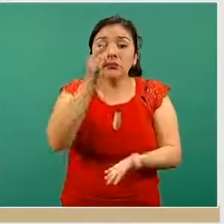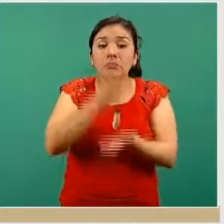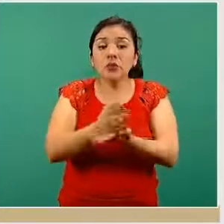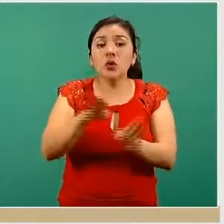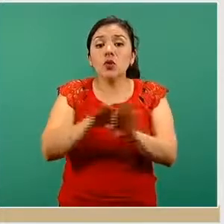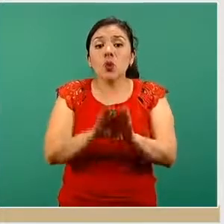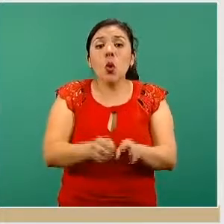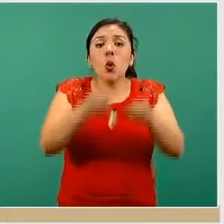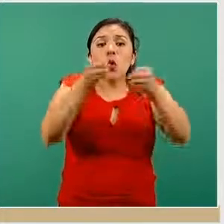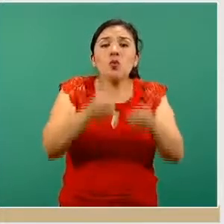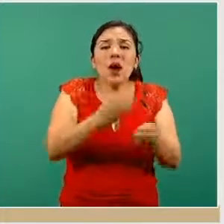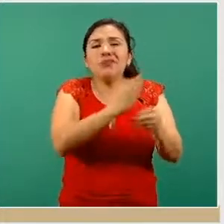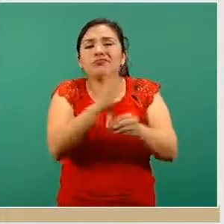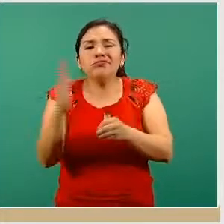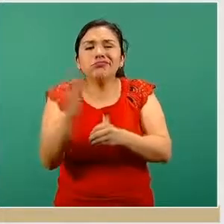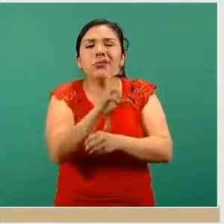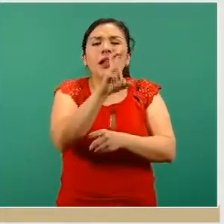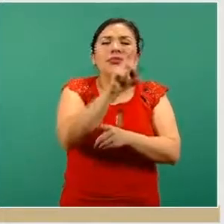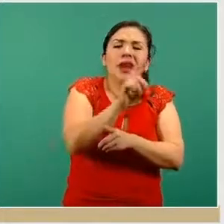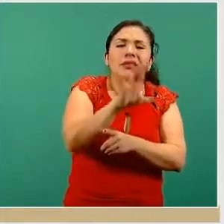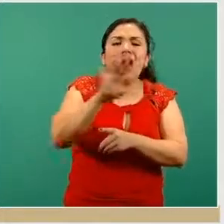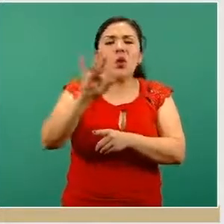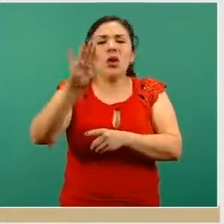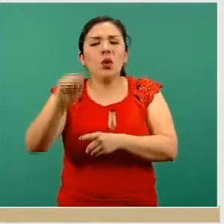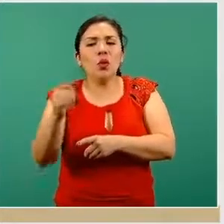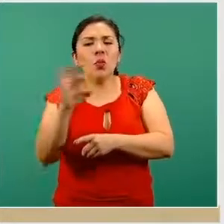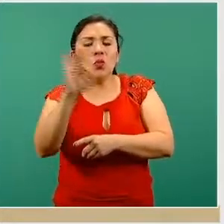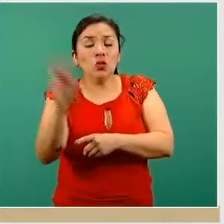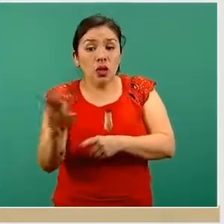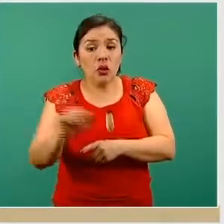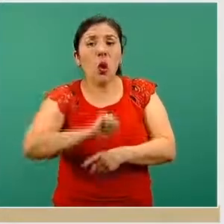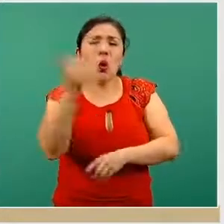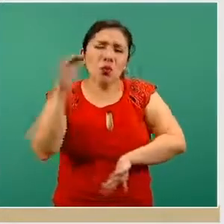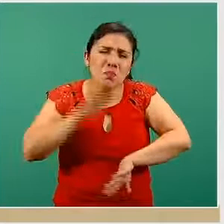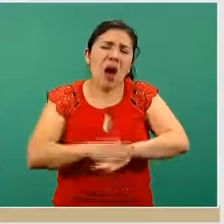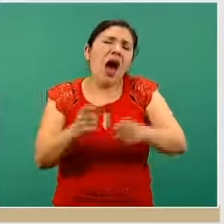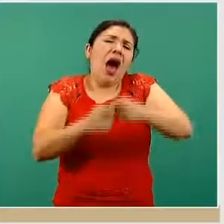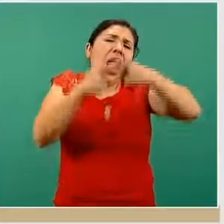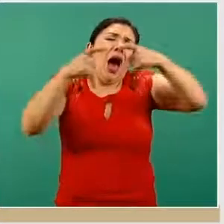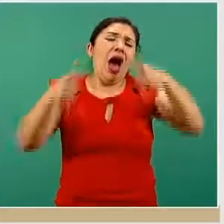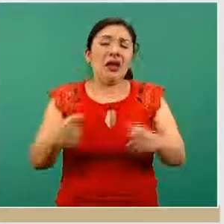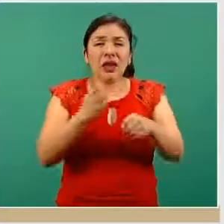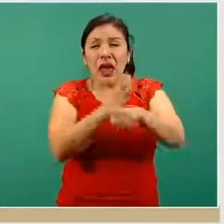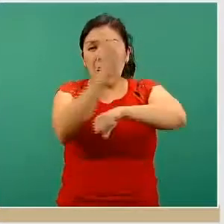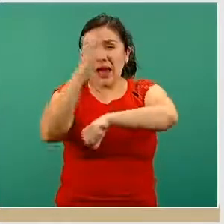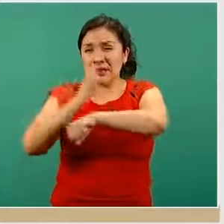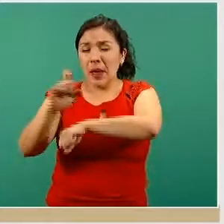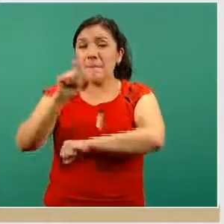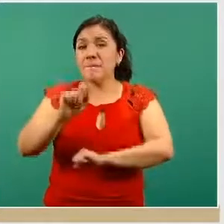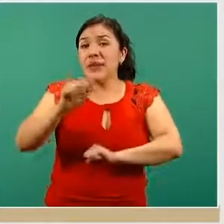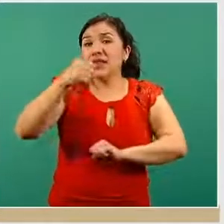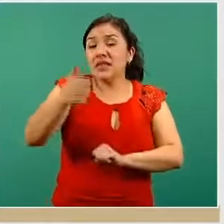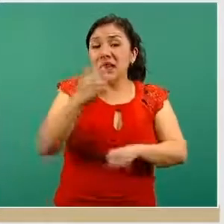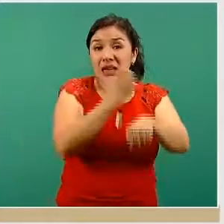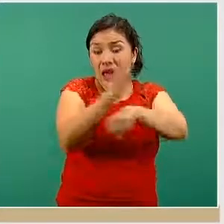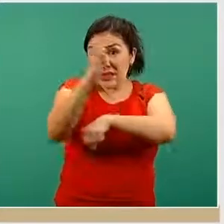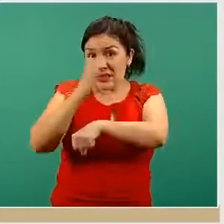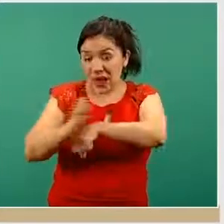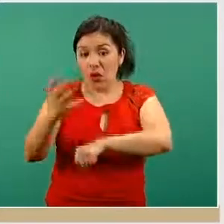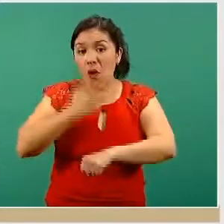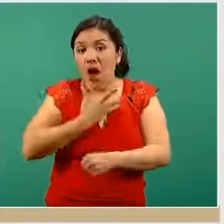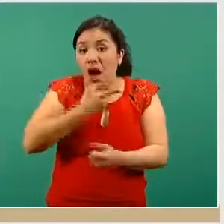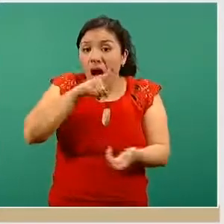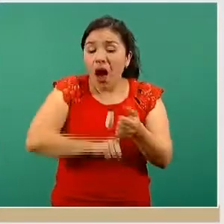de ocupación entre el 30 y el 49%, y el grueso de las entidades federativas del país, es decir, 26 entidades,